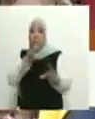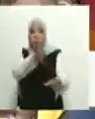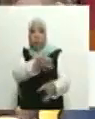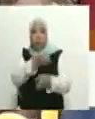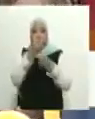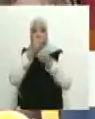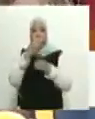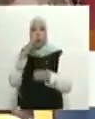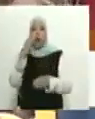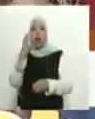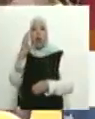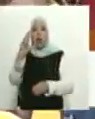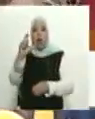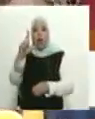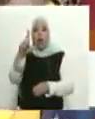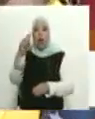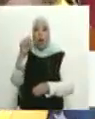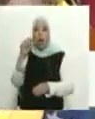¿verdad?